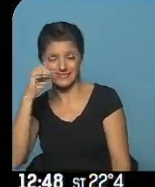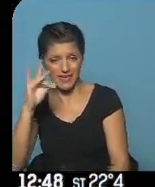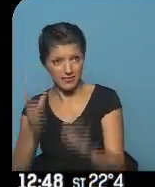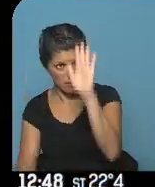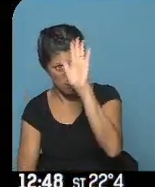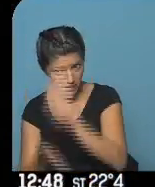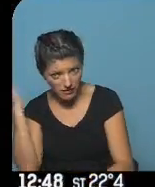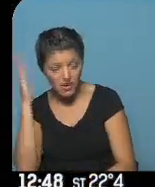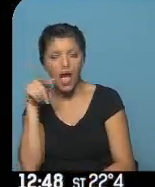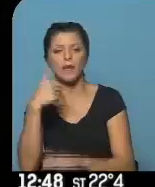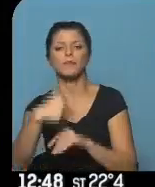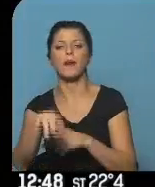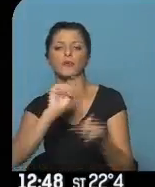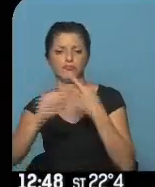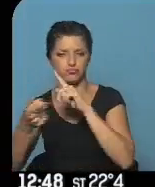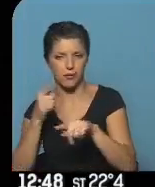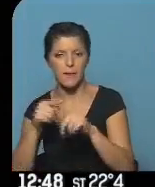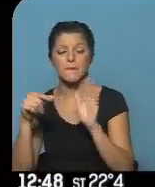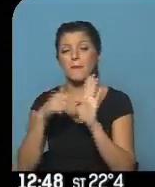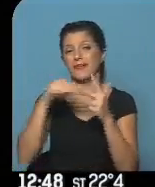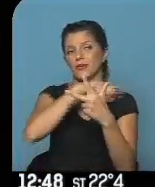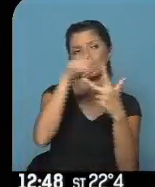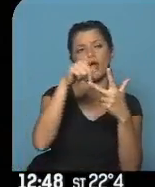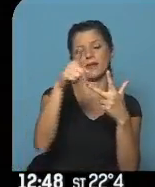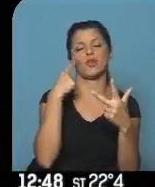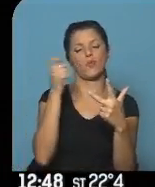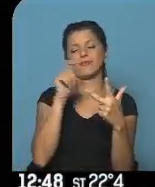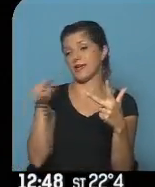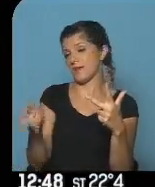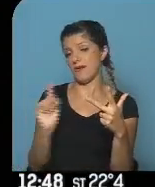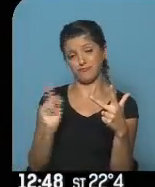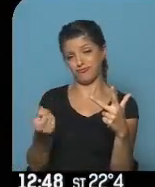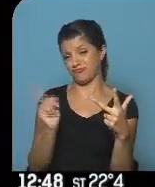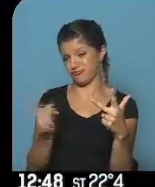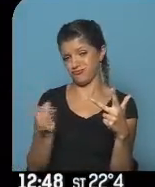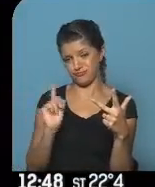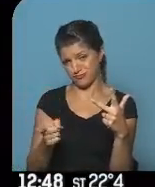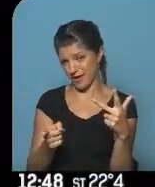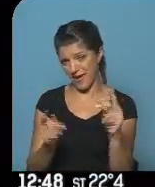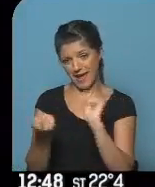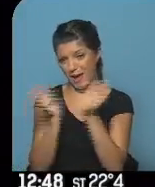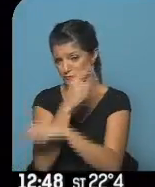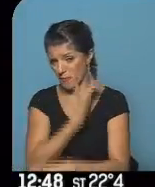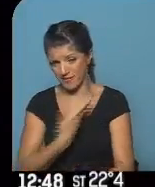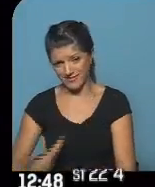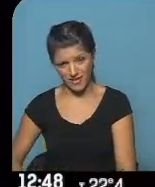resignó a que al-Assad va a seguir en el poder, ¿no? Un poco escarmentado de las dos experiencias de